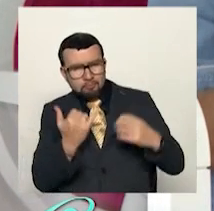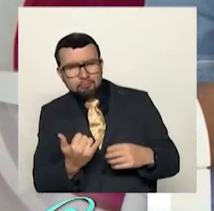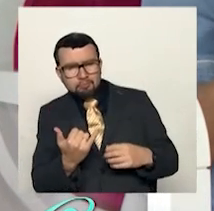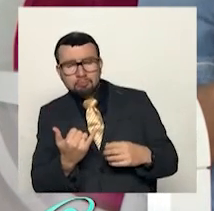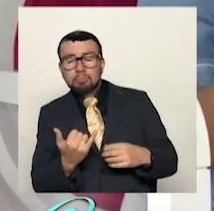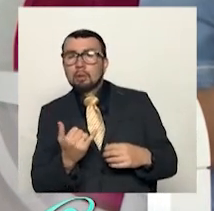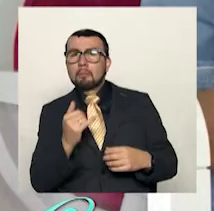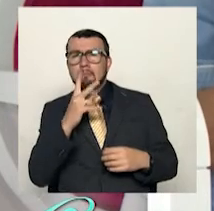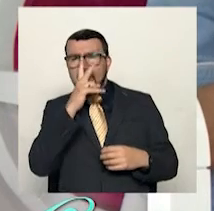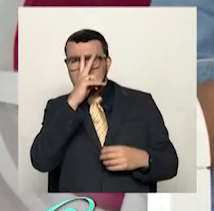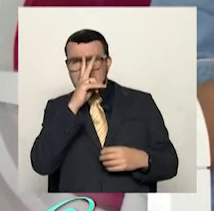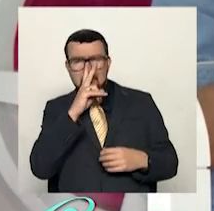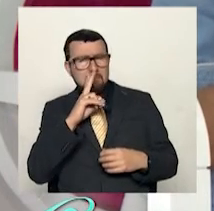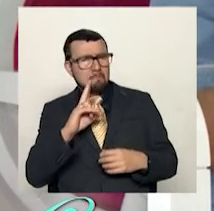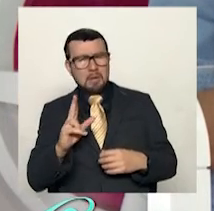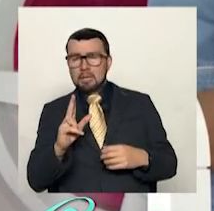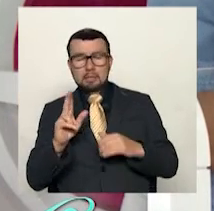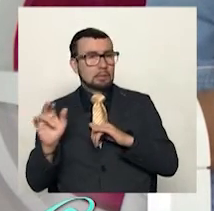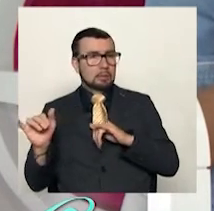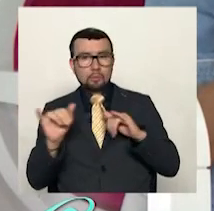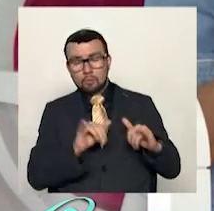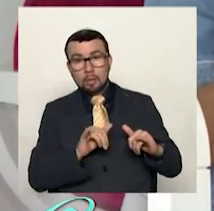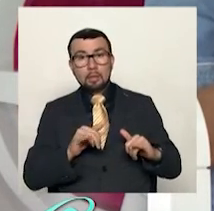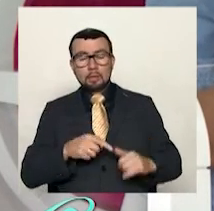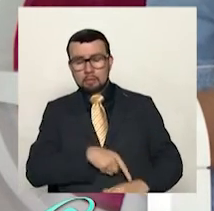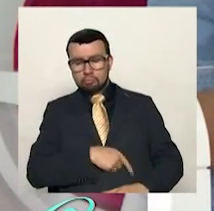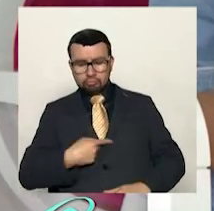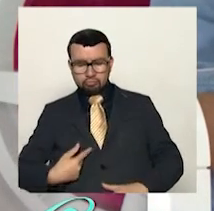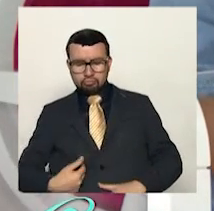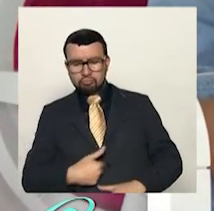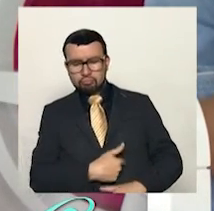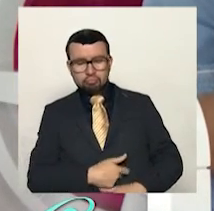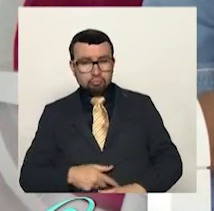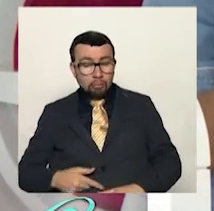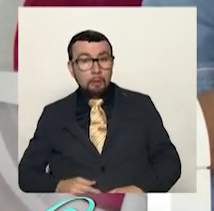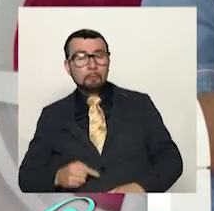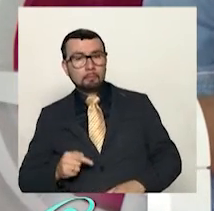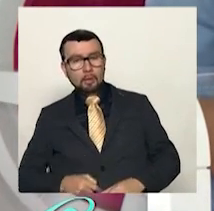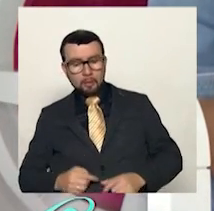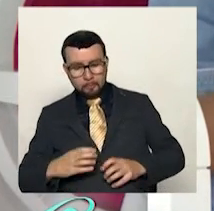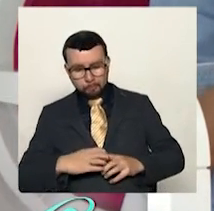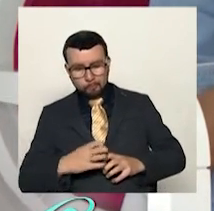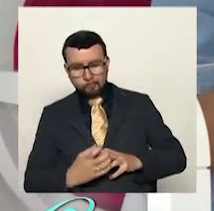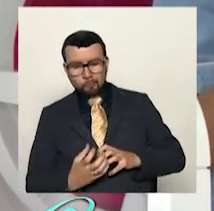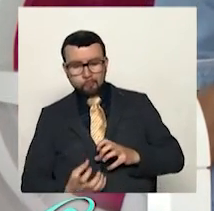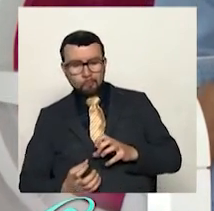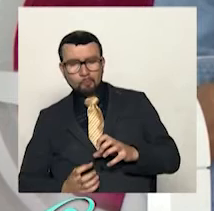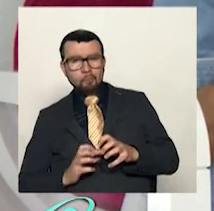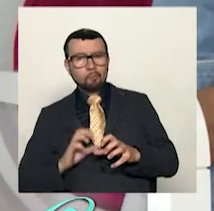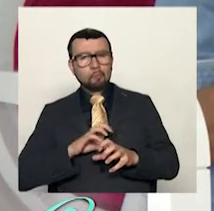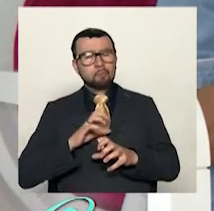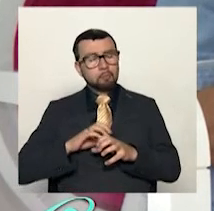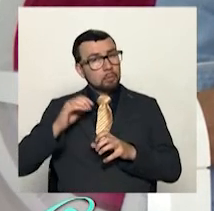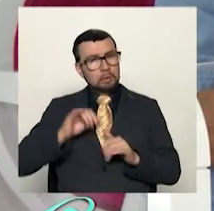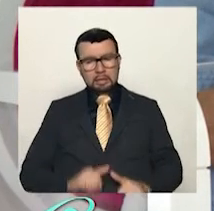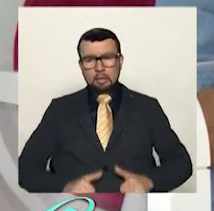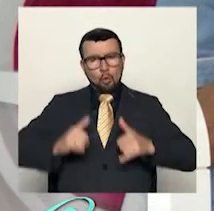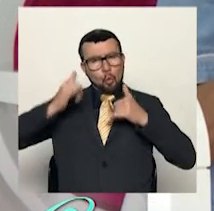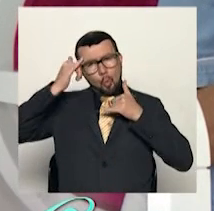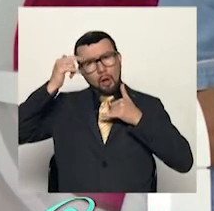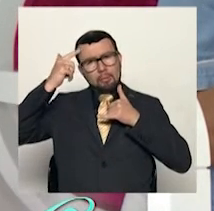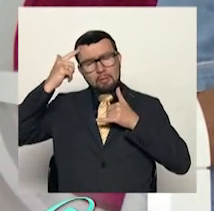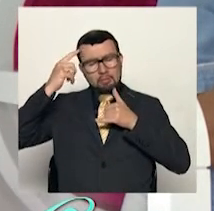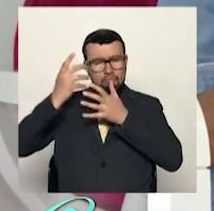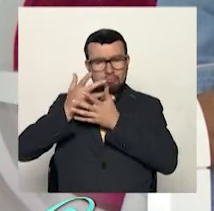nuestro cerebro es exactamente igual al intestino. Tiene las circunvoluciones, tiene los lóbulos, o sea, es exactamente